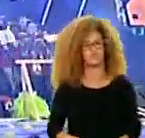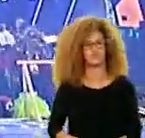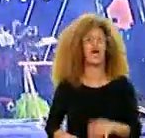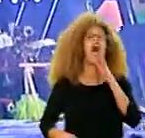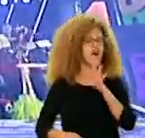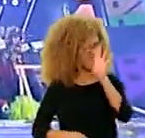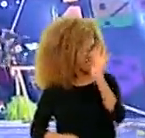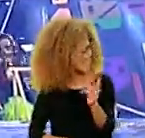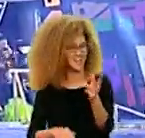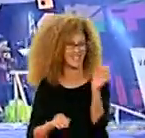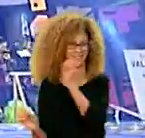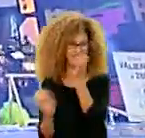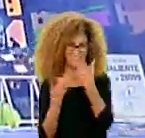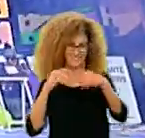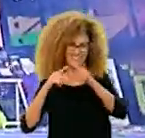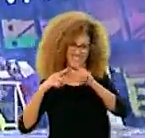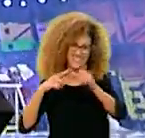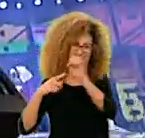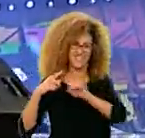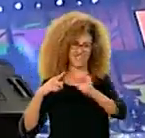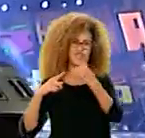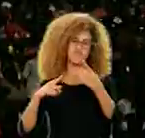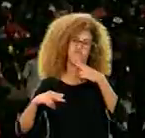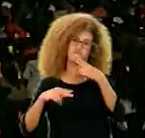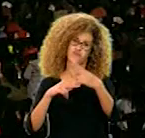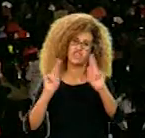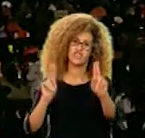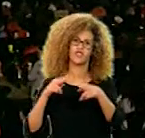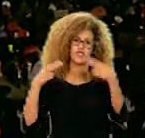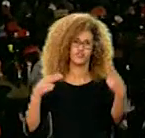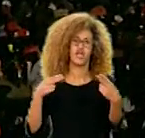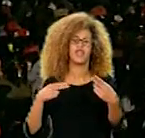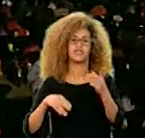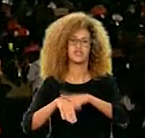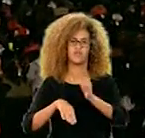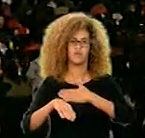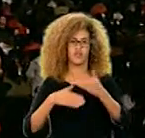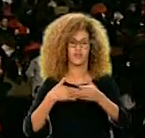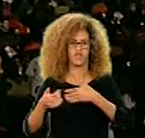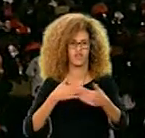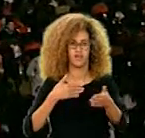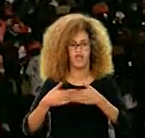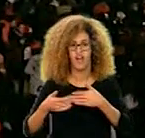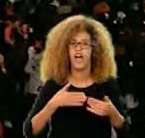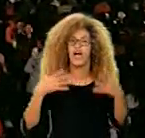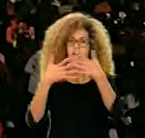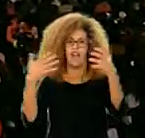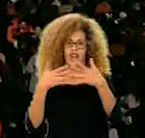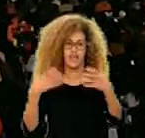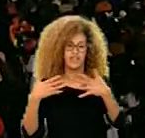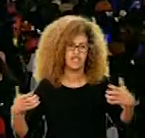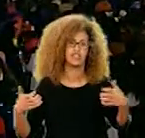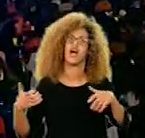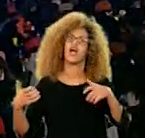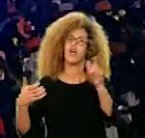Ahora sí, que termina la primera canción, El tiempo en mis manos, con esa letra de David García, Marquitos y Raico, junto con la mesa de letras